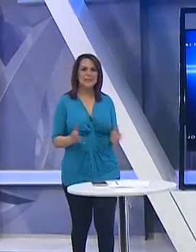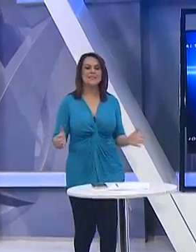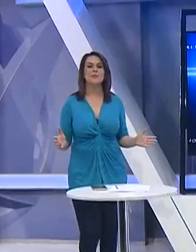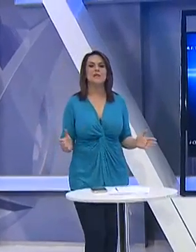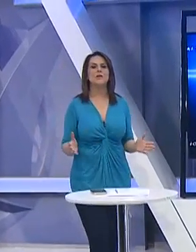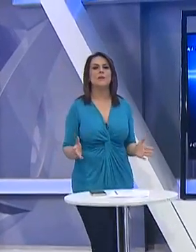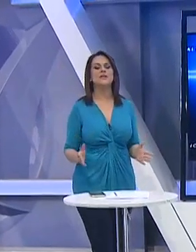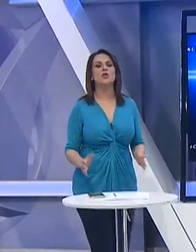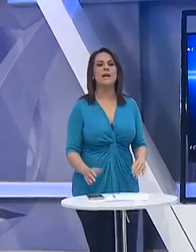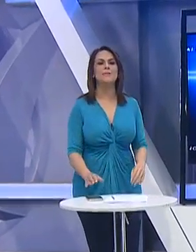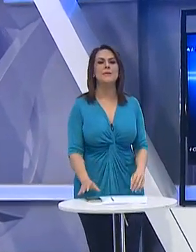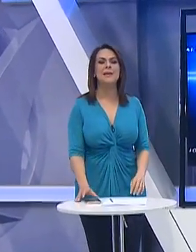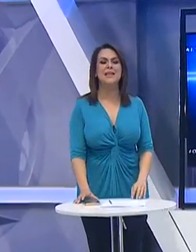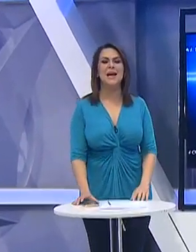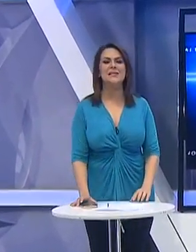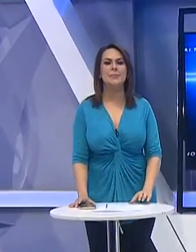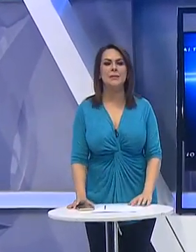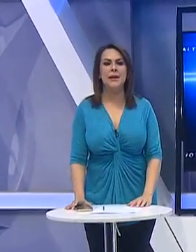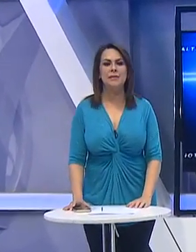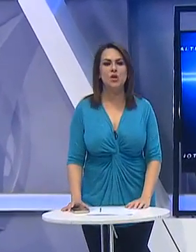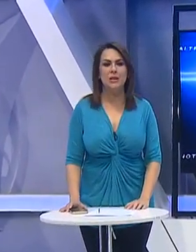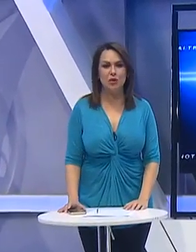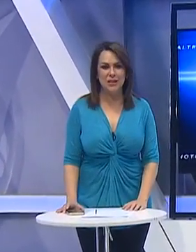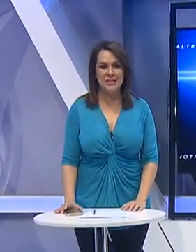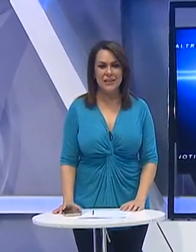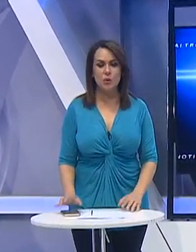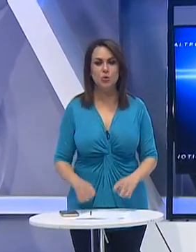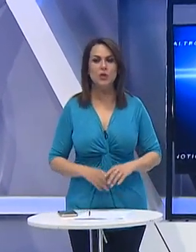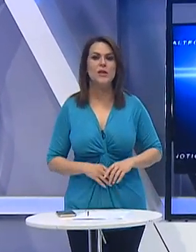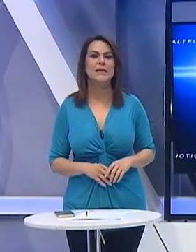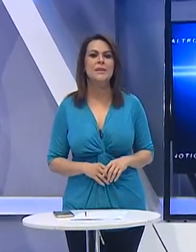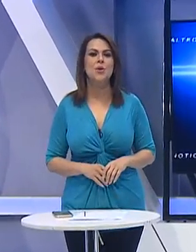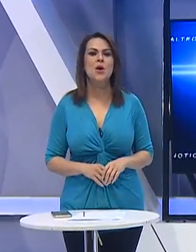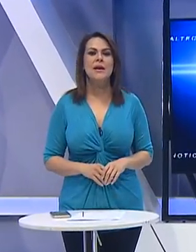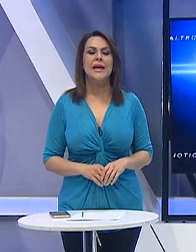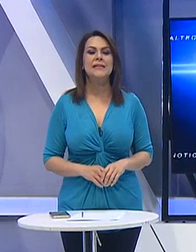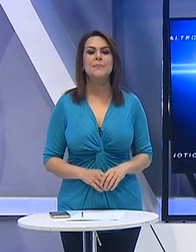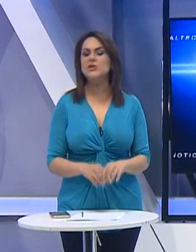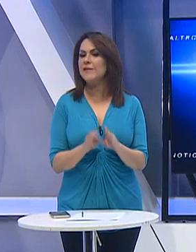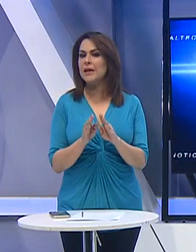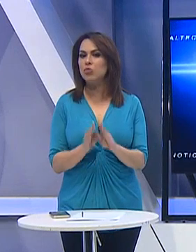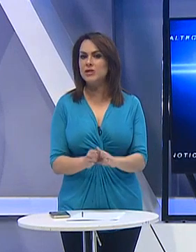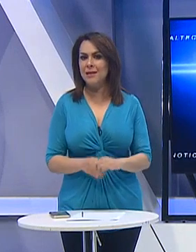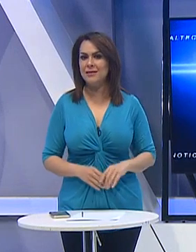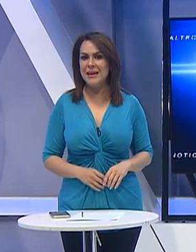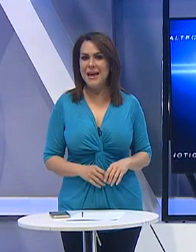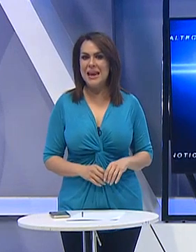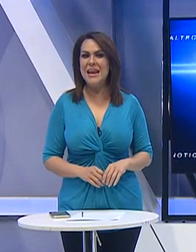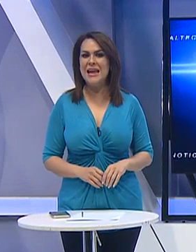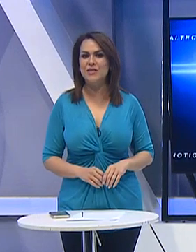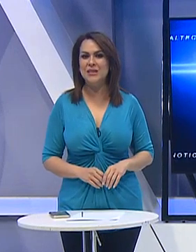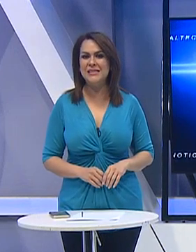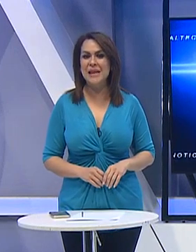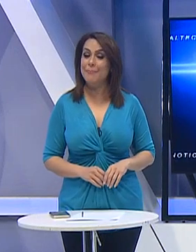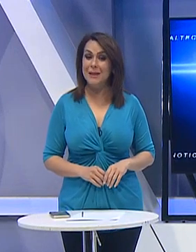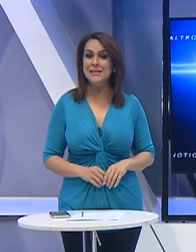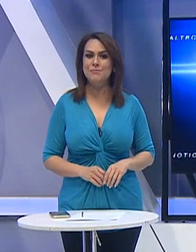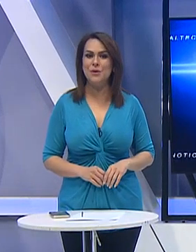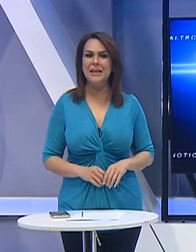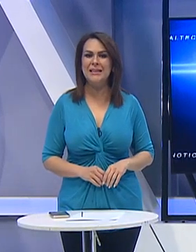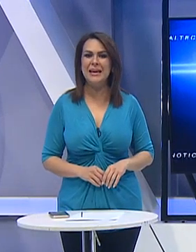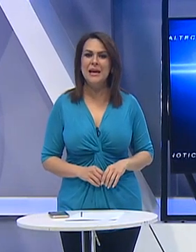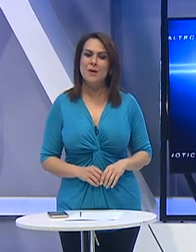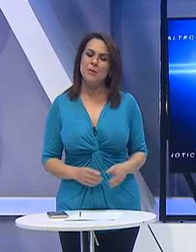nuestros titulares, le estamos dando la más cordial bienvenida a esta primera emisión de Noti7 junto a todo el equipo que hace posible que usted tenga la noticia